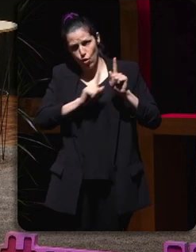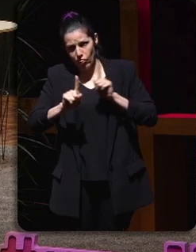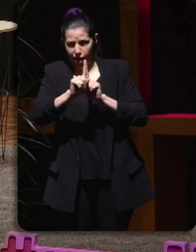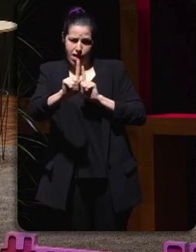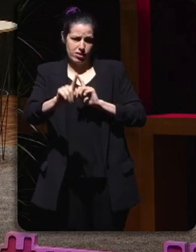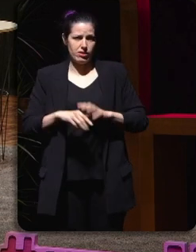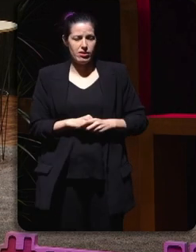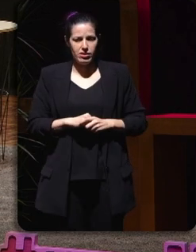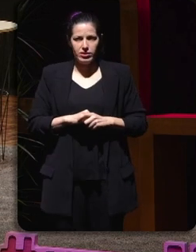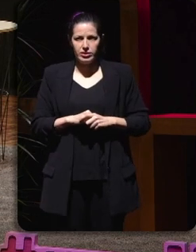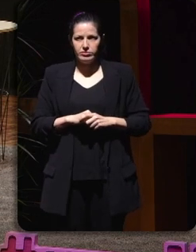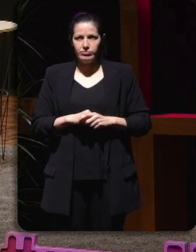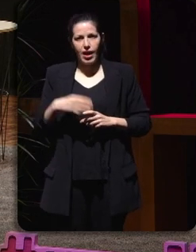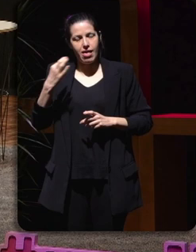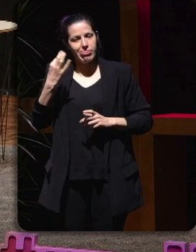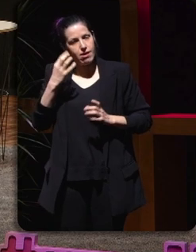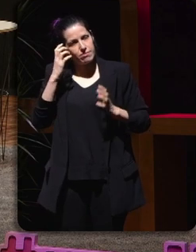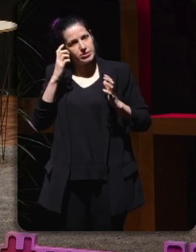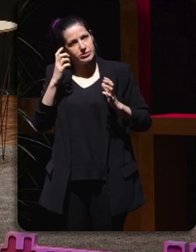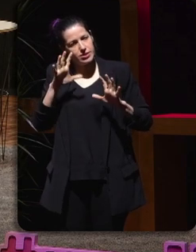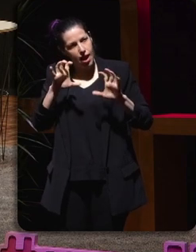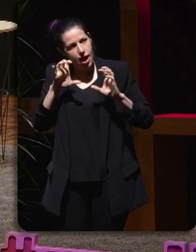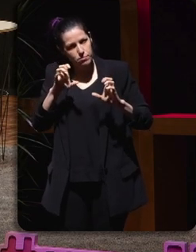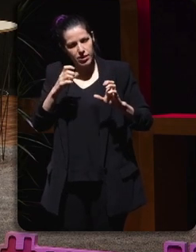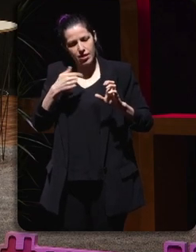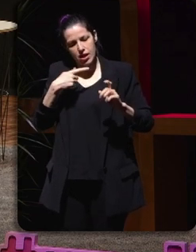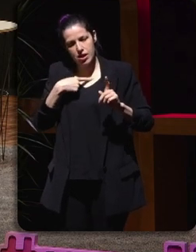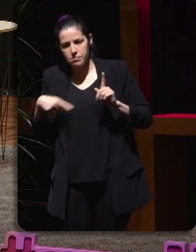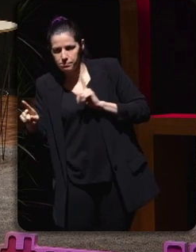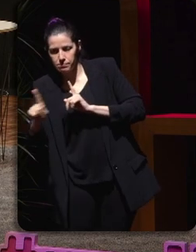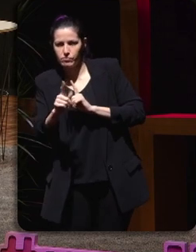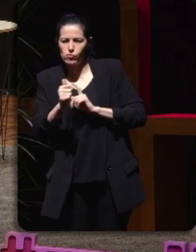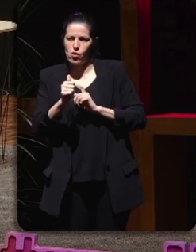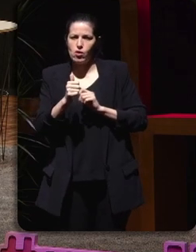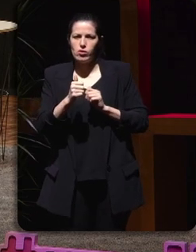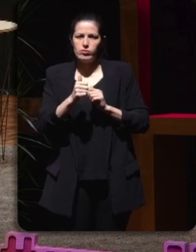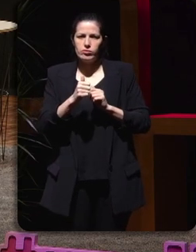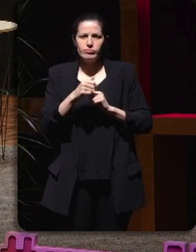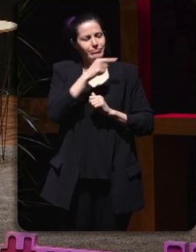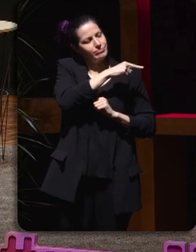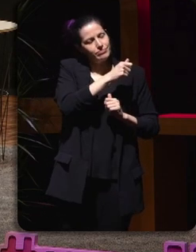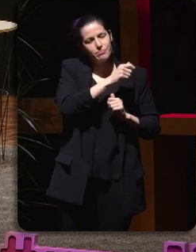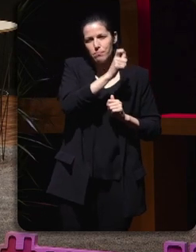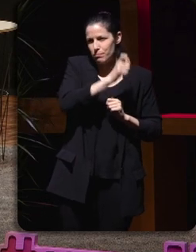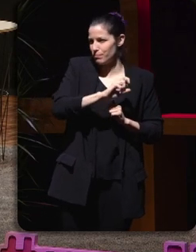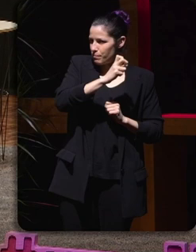que aprendieras que no podías colocártelo primero que siempre tenías que darle prioridad a la otra persona bueno la obra no tiene ningún corte